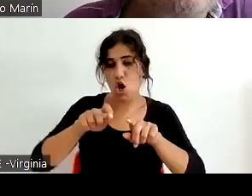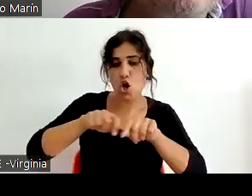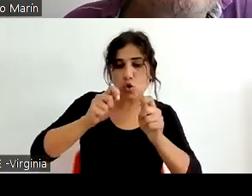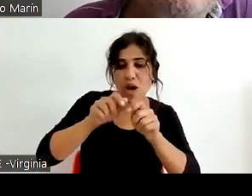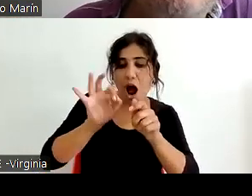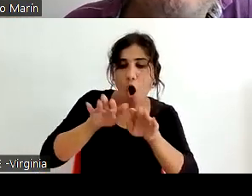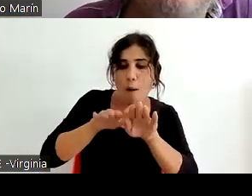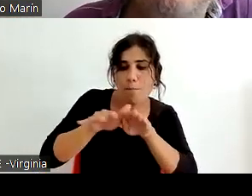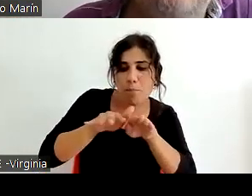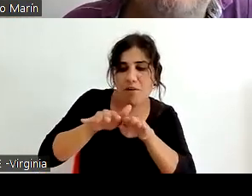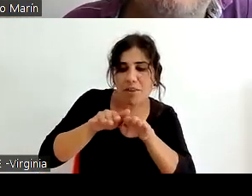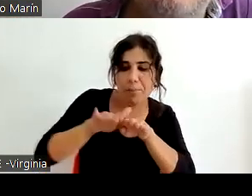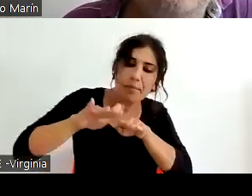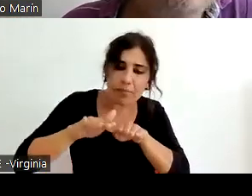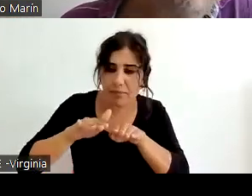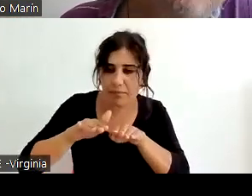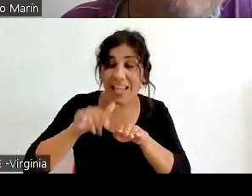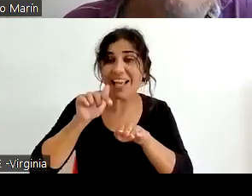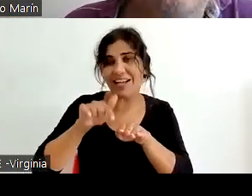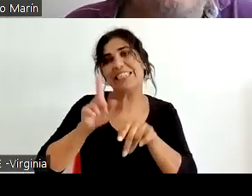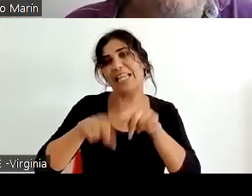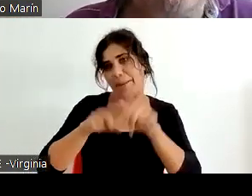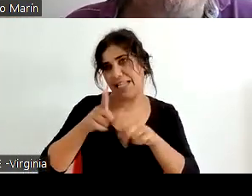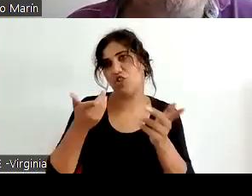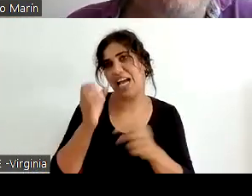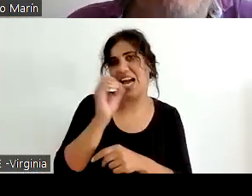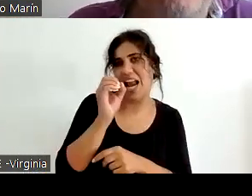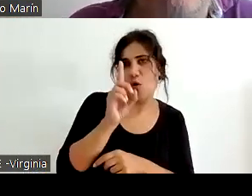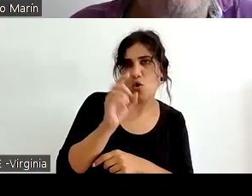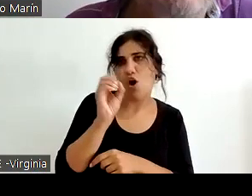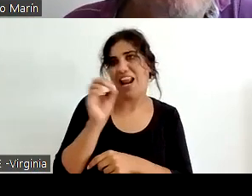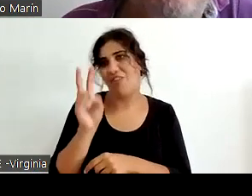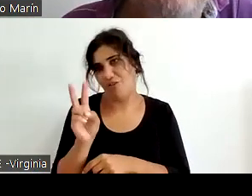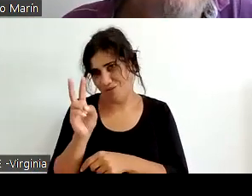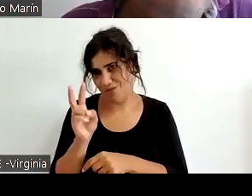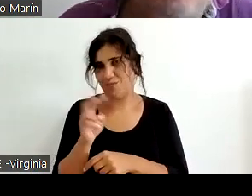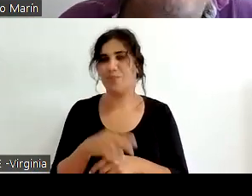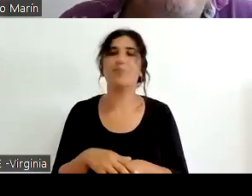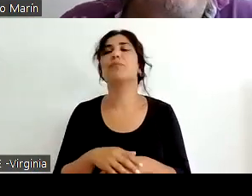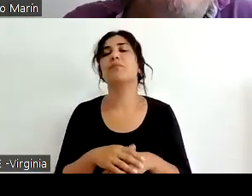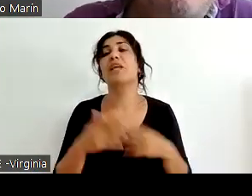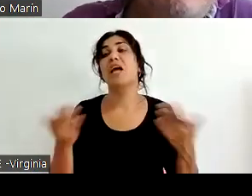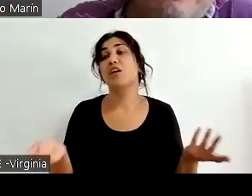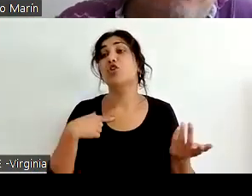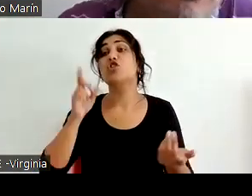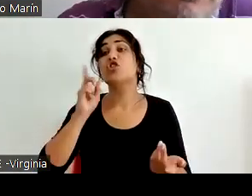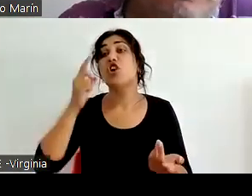distensión del ligamento, pues hablaríamos de grado 1 o grado 2. Esto solo lo podemos